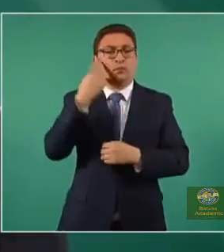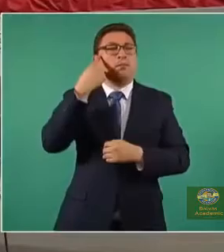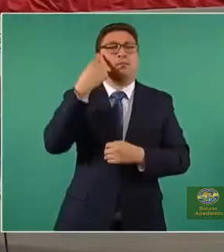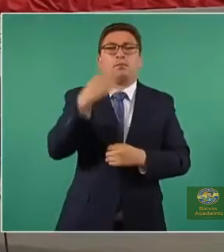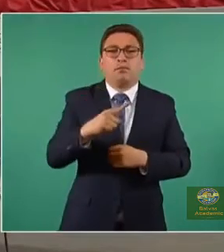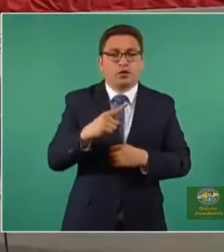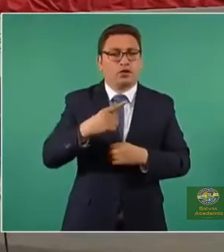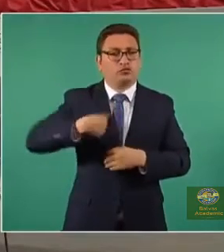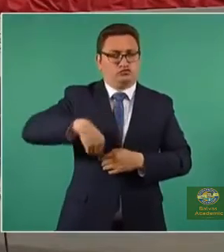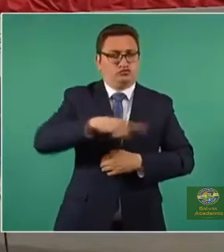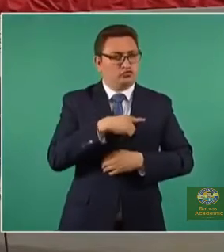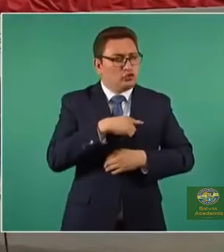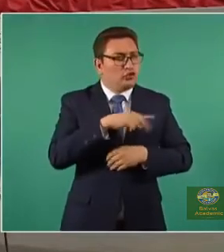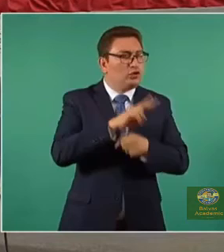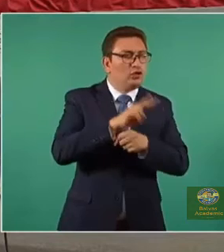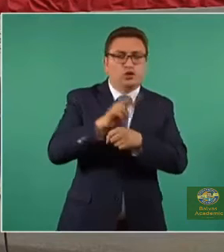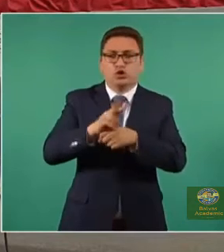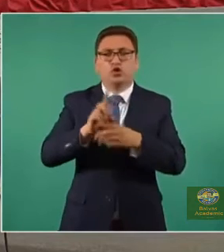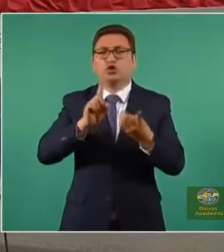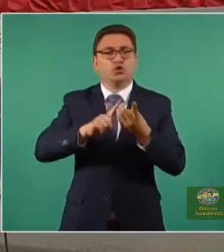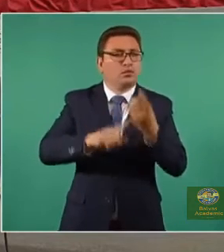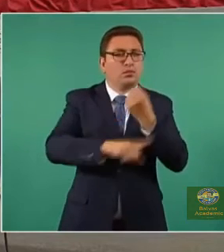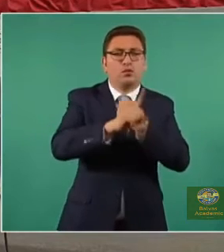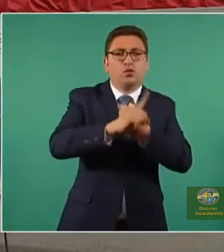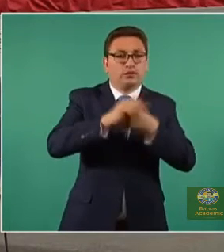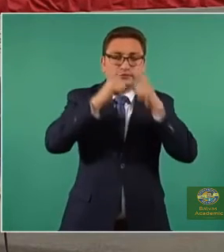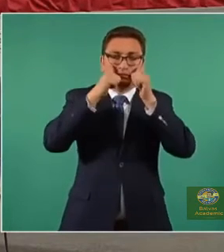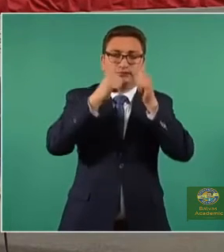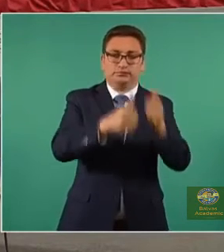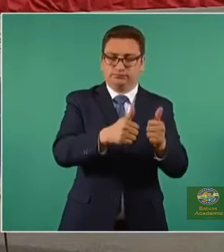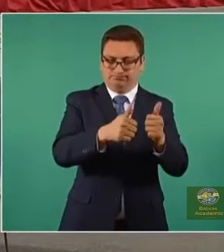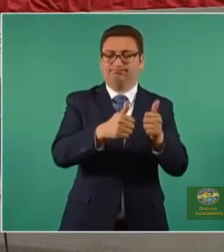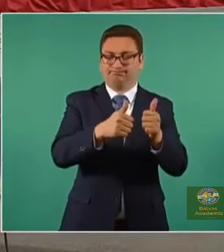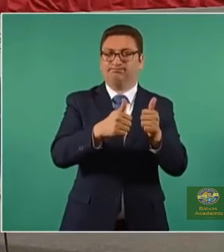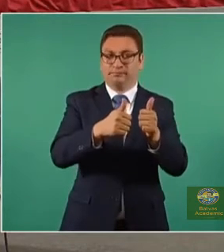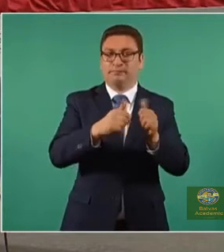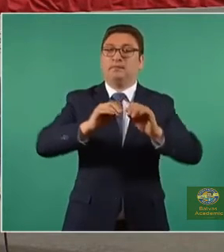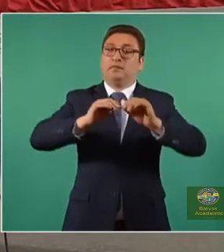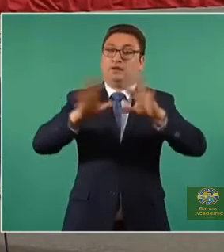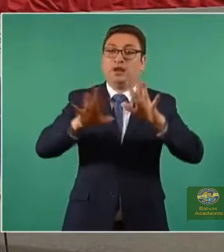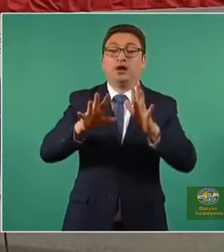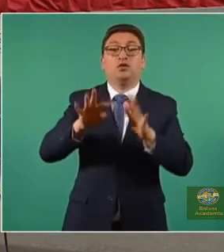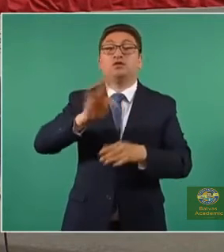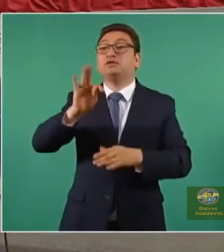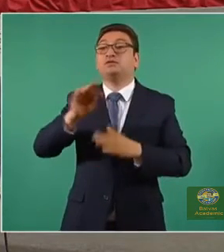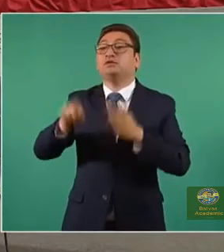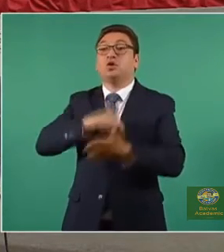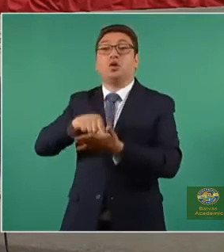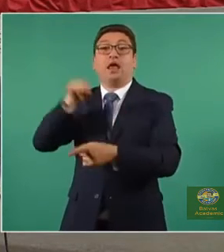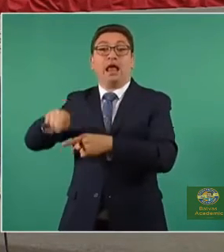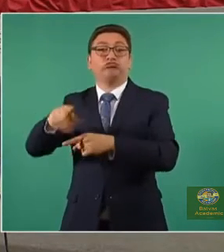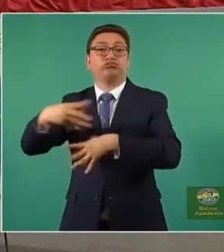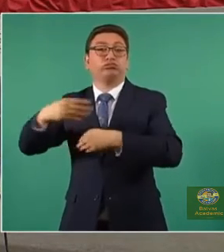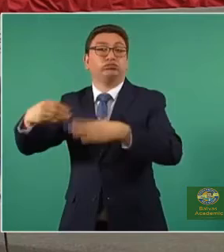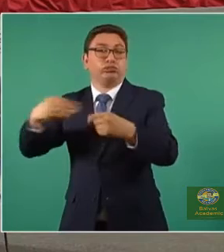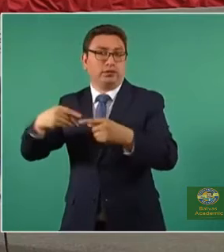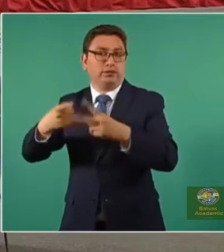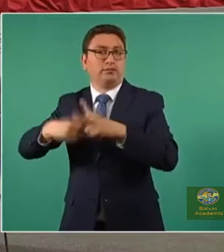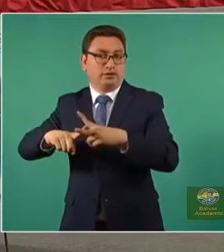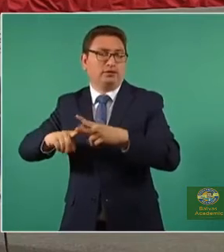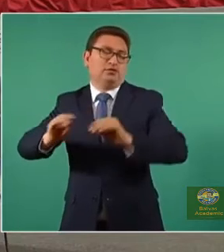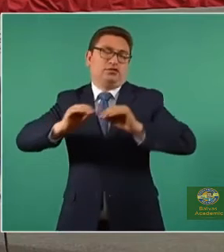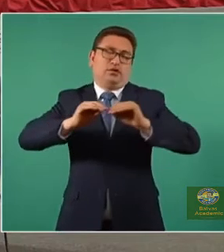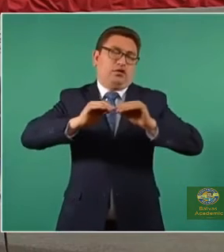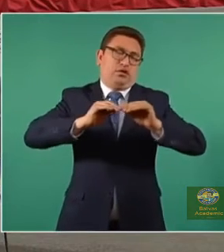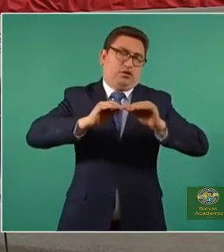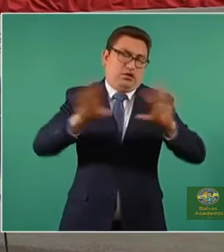ver dónde hay problemas y dónde hay que atender problemas. Por supuesto que pueden haber focos infecciosos, eso demos por descontado que